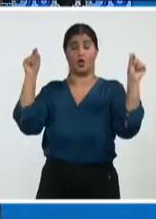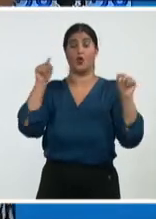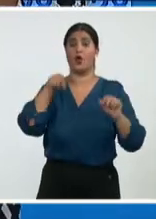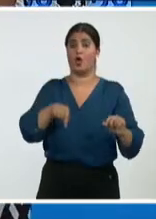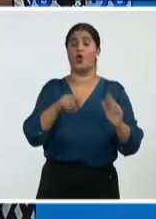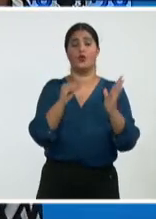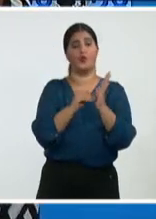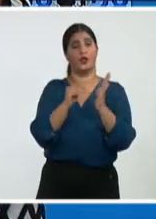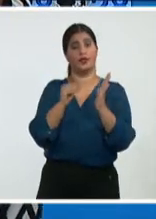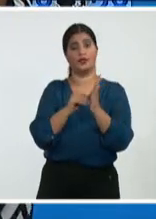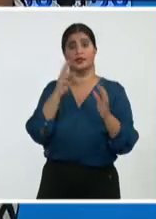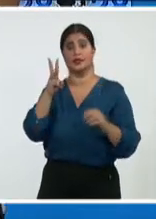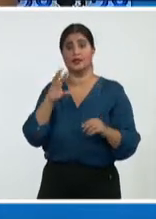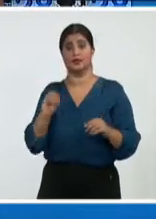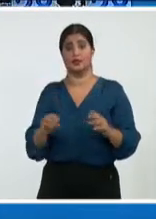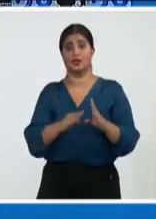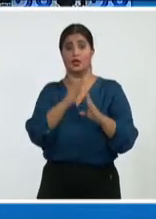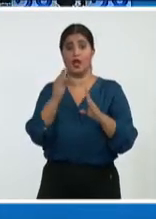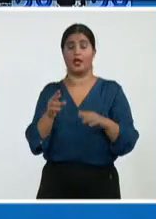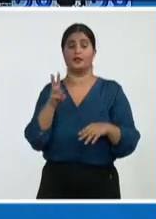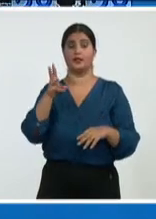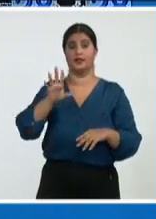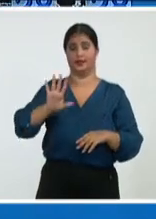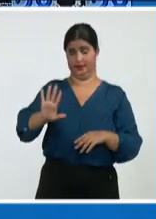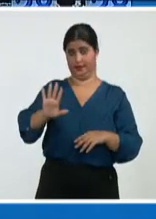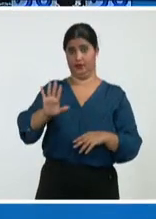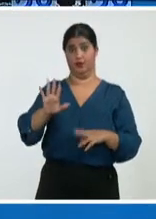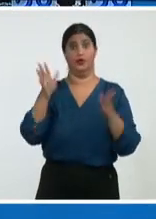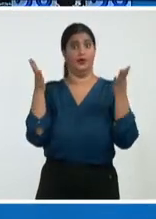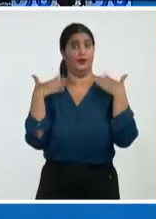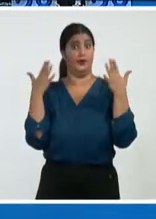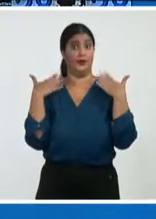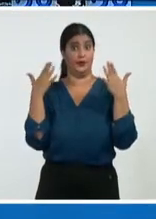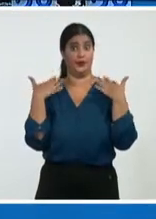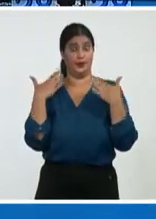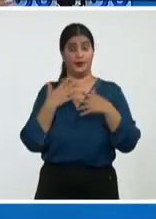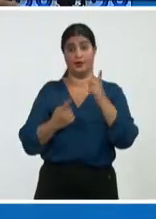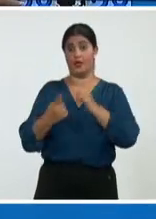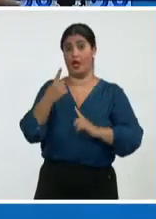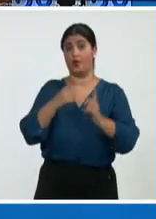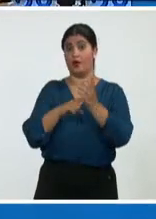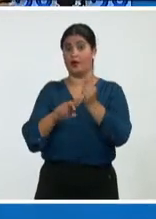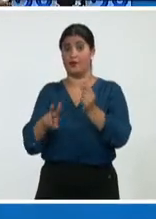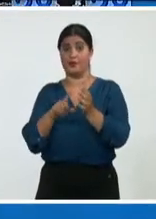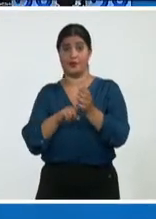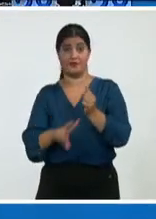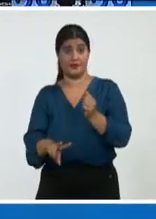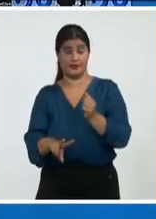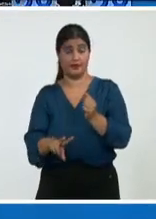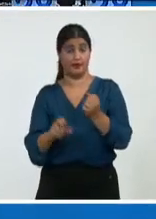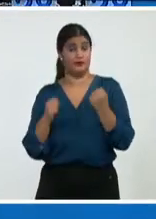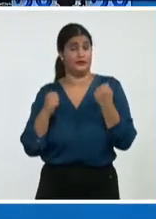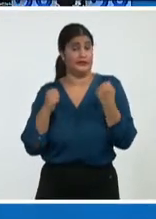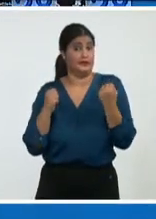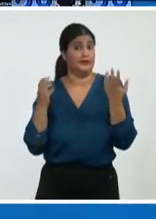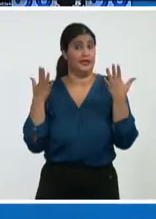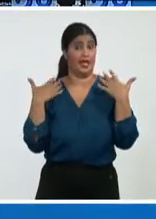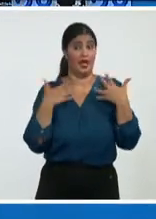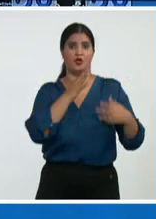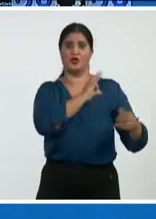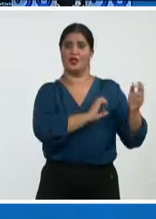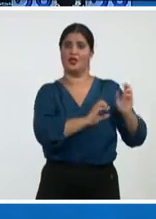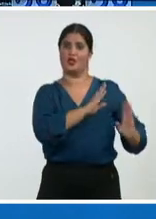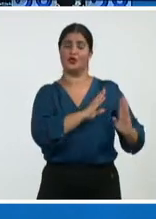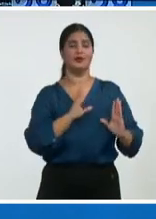entre 32 y 35 grados celsius superiores en algunas localidades principalmente en el sur oriental y por la noche